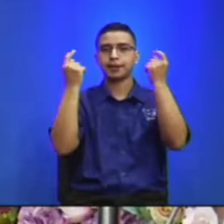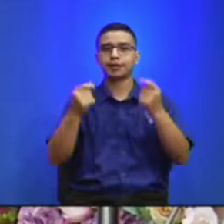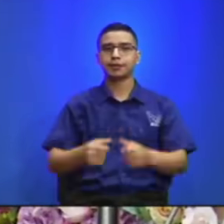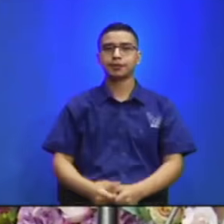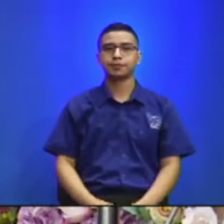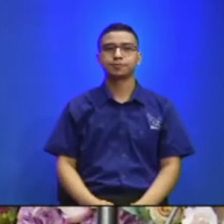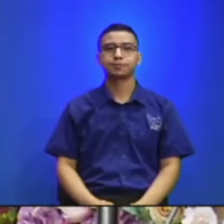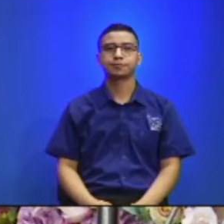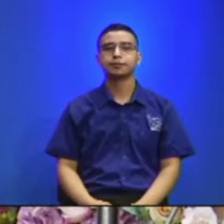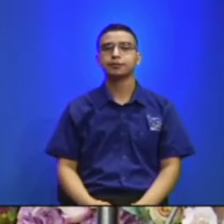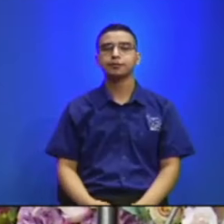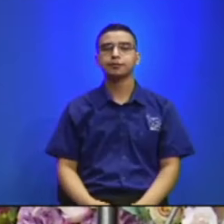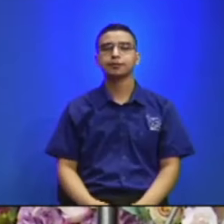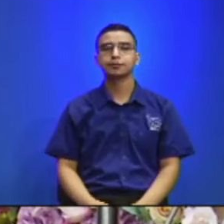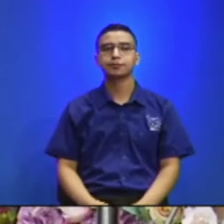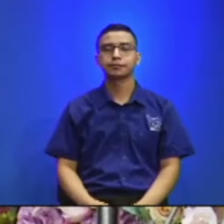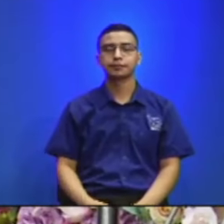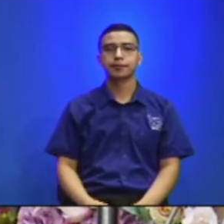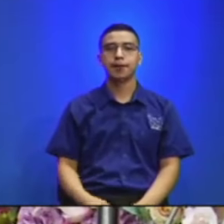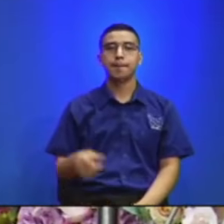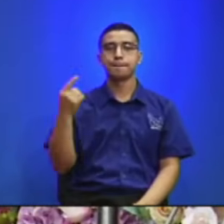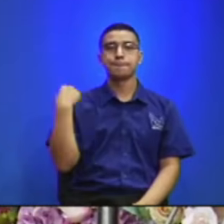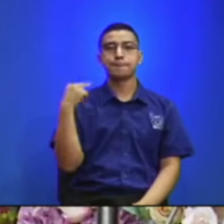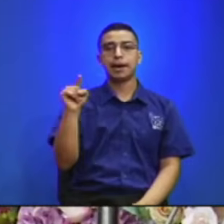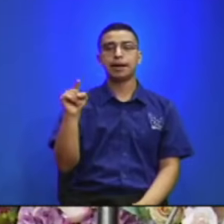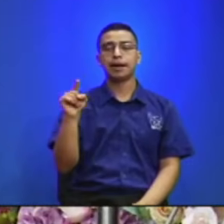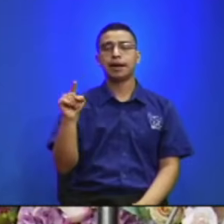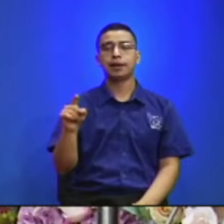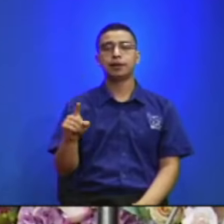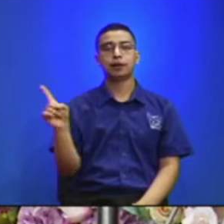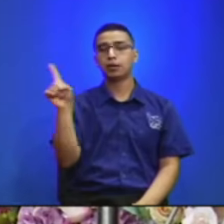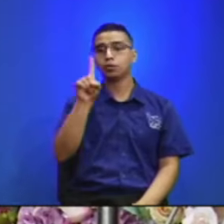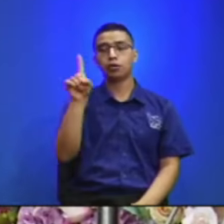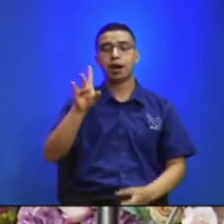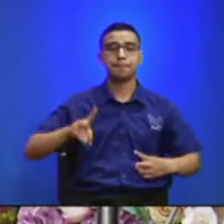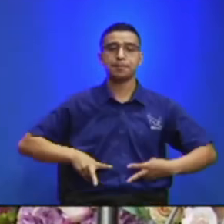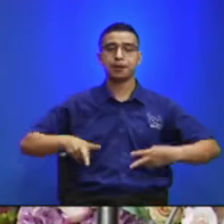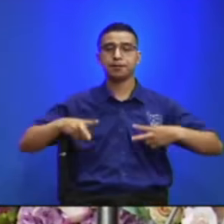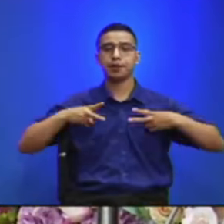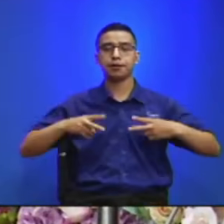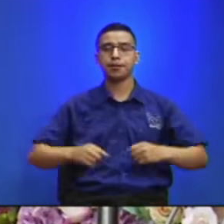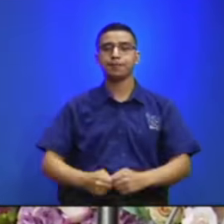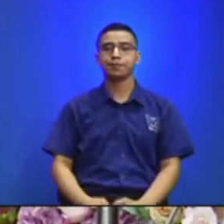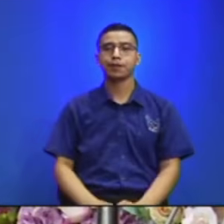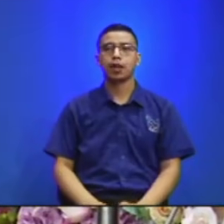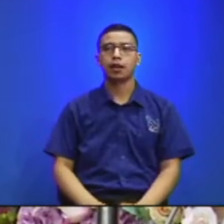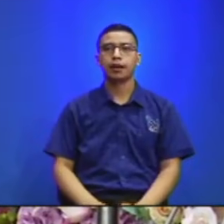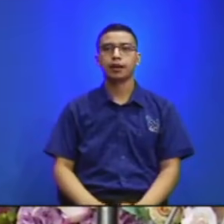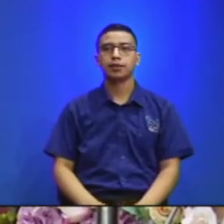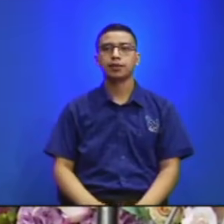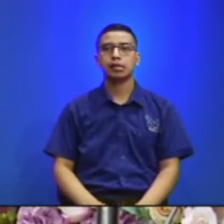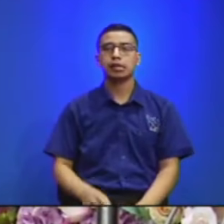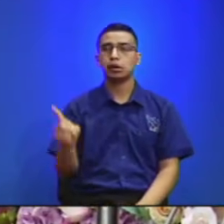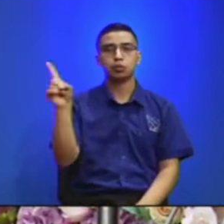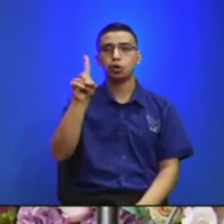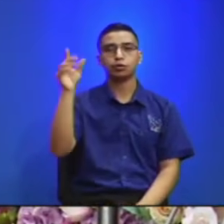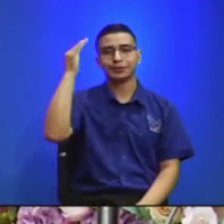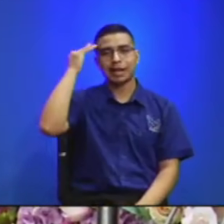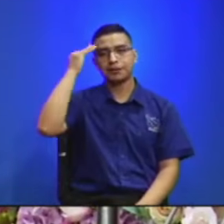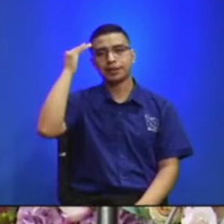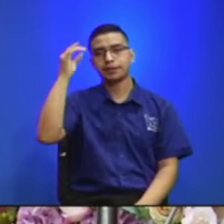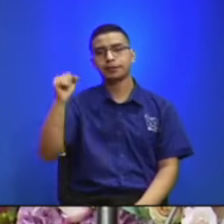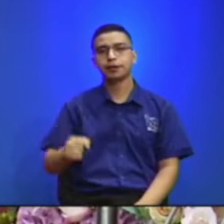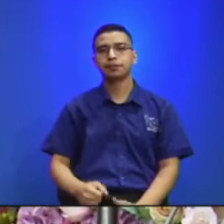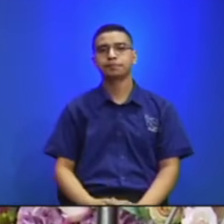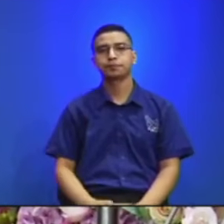para los que para los que no lo han vivido y como consecuencia no lo saben